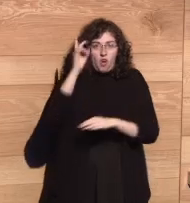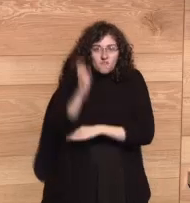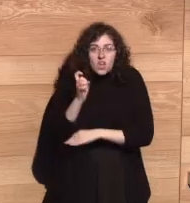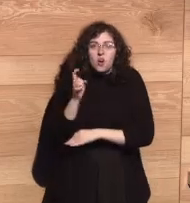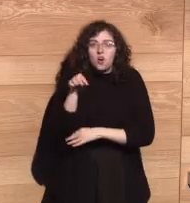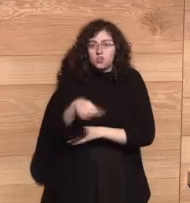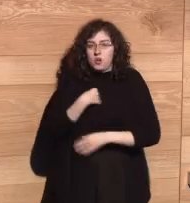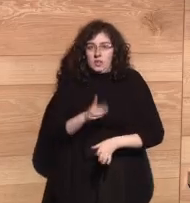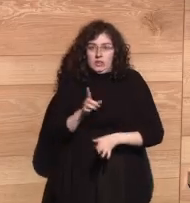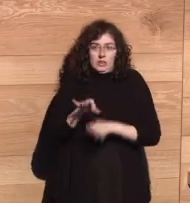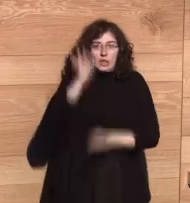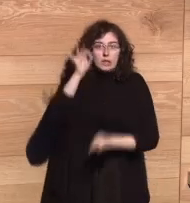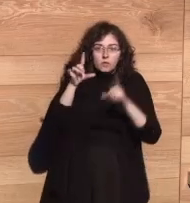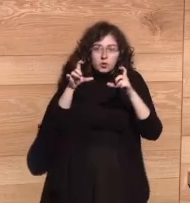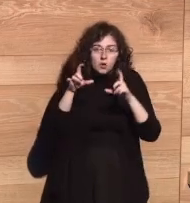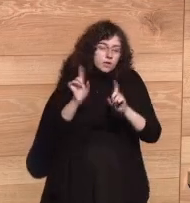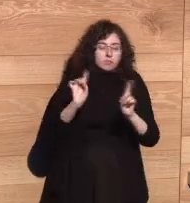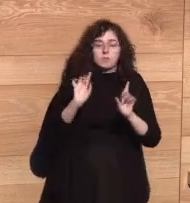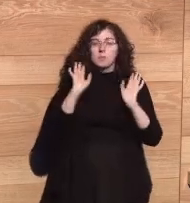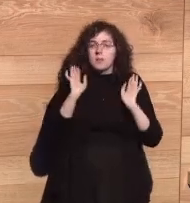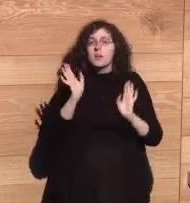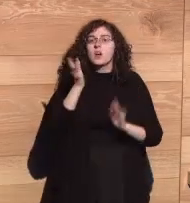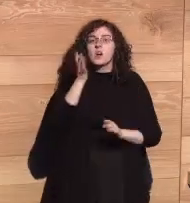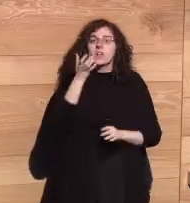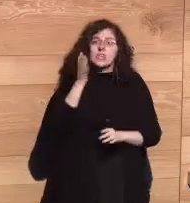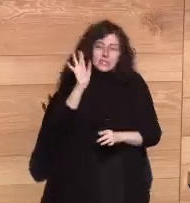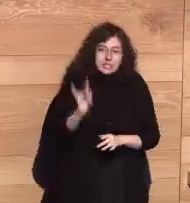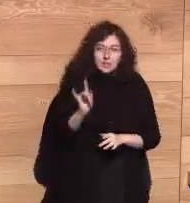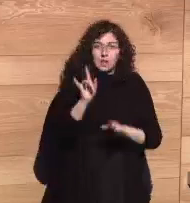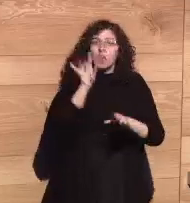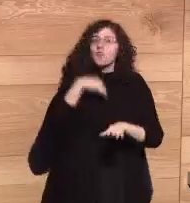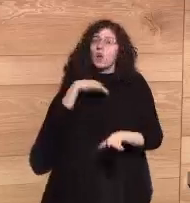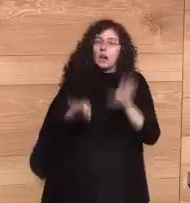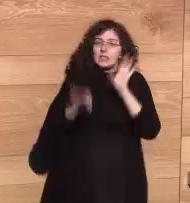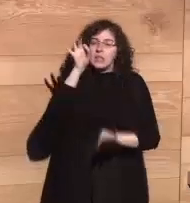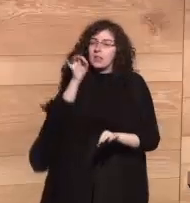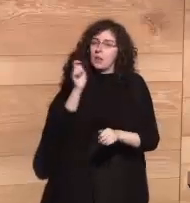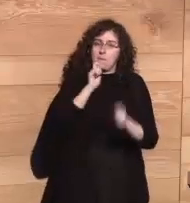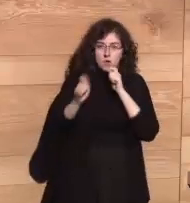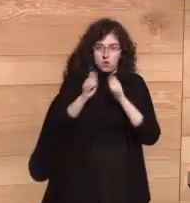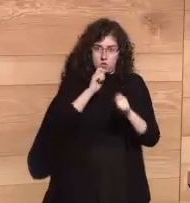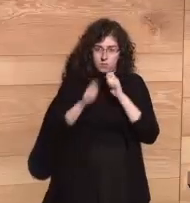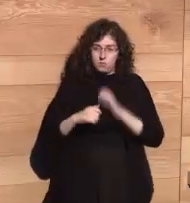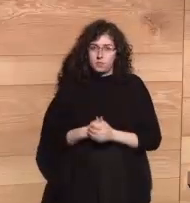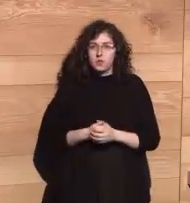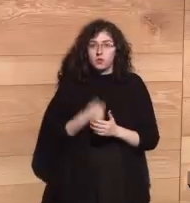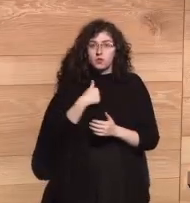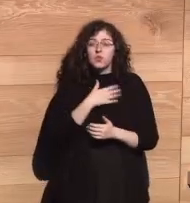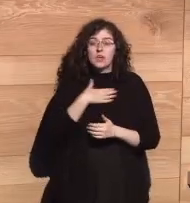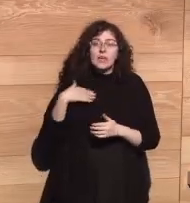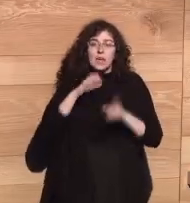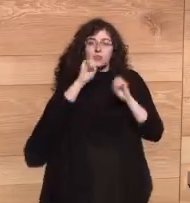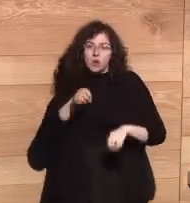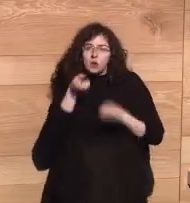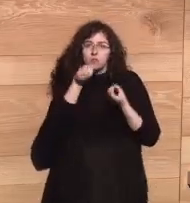que decidí por la fotografía, pero sí hay un momento en que decidí por el periodismo. por lo que yo quería contar